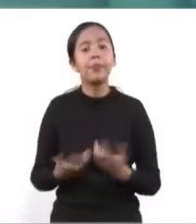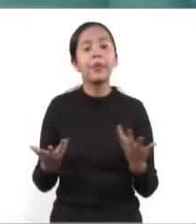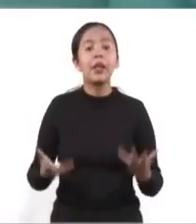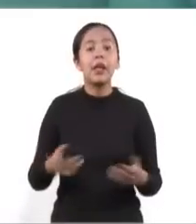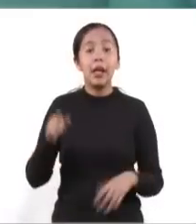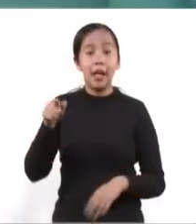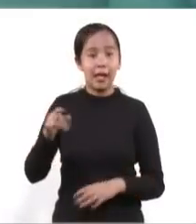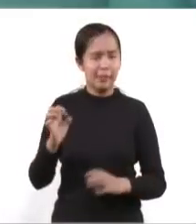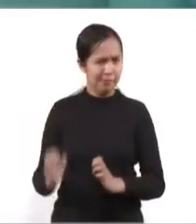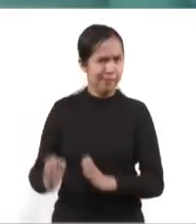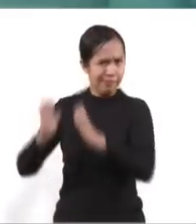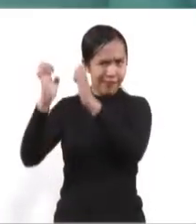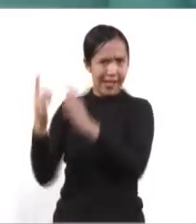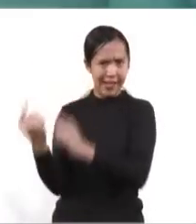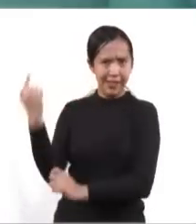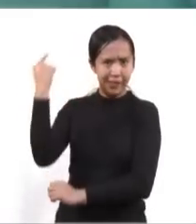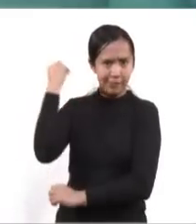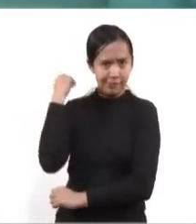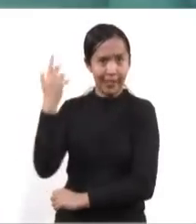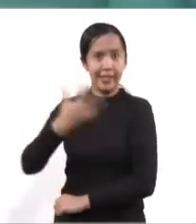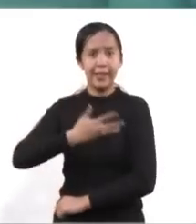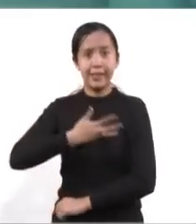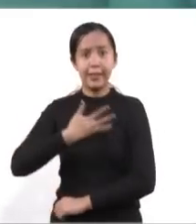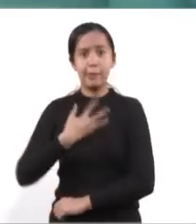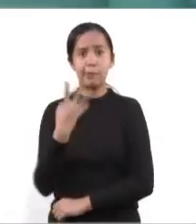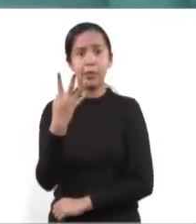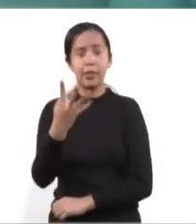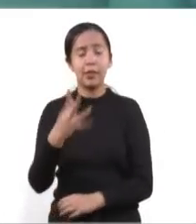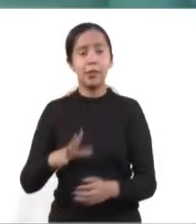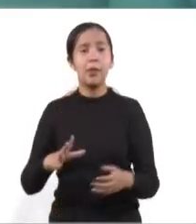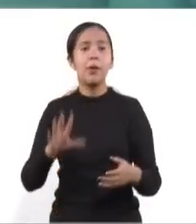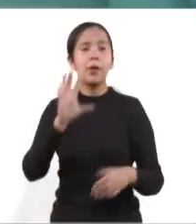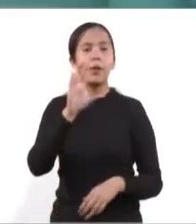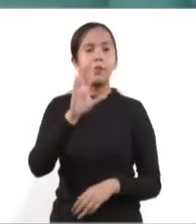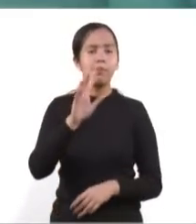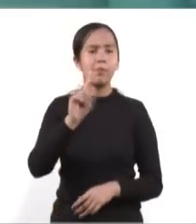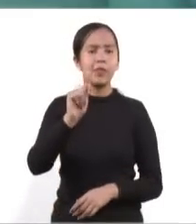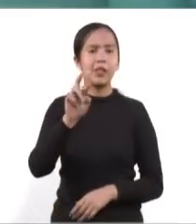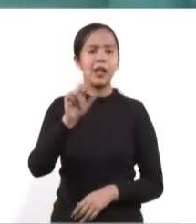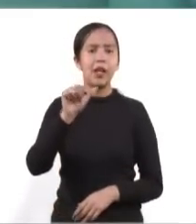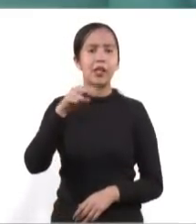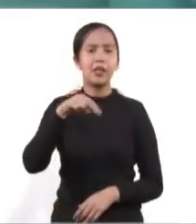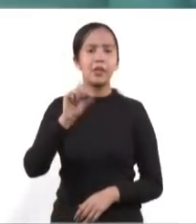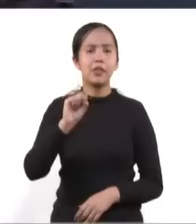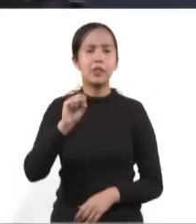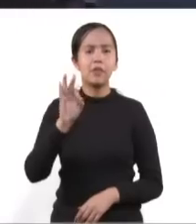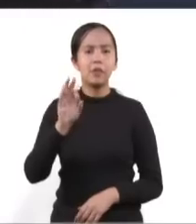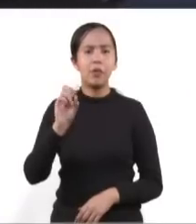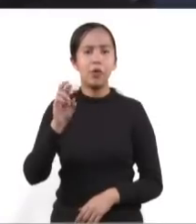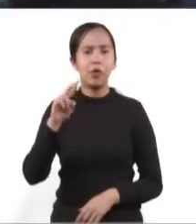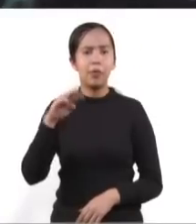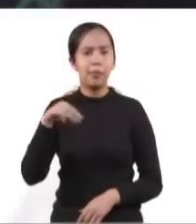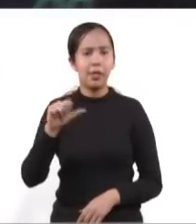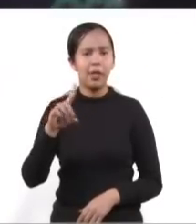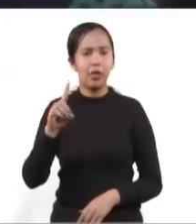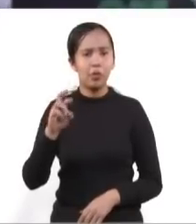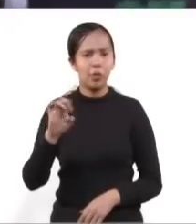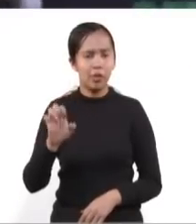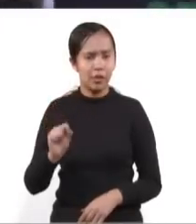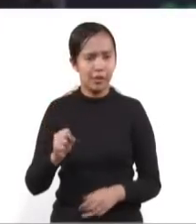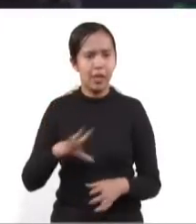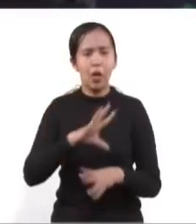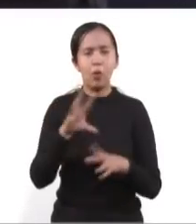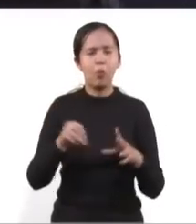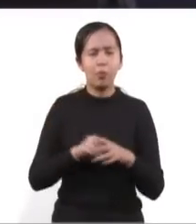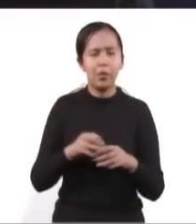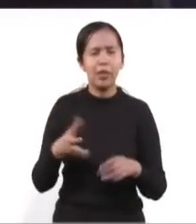edificio a mi espalda se albergan 4 grandes transformadores de 60 MVA con una capacidad total instalada